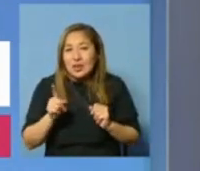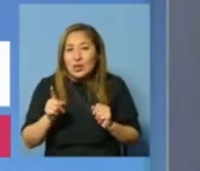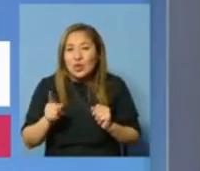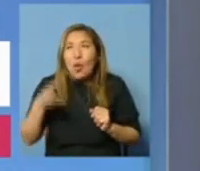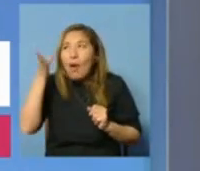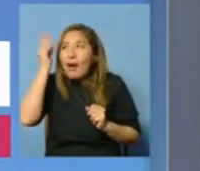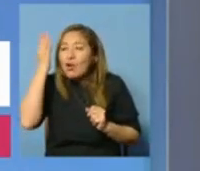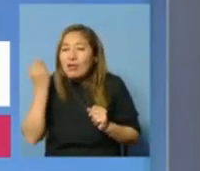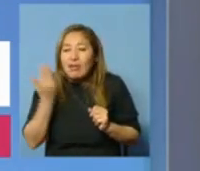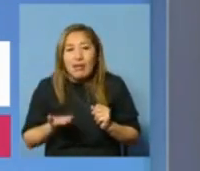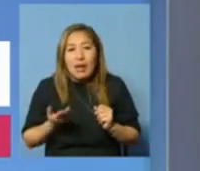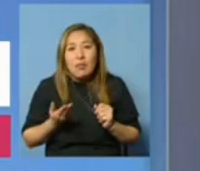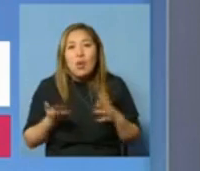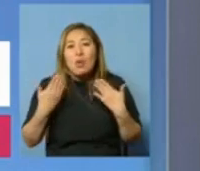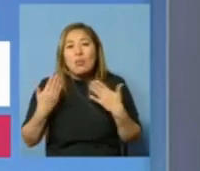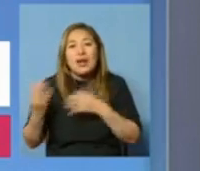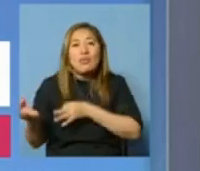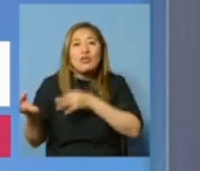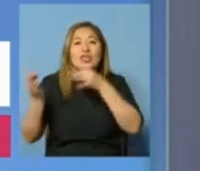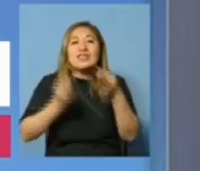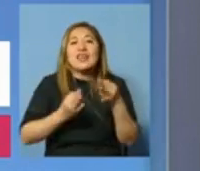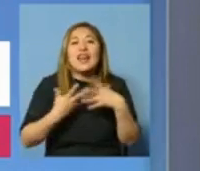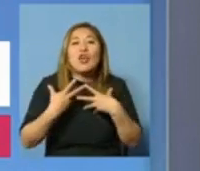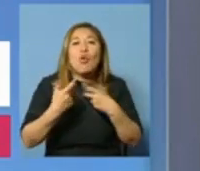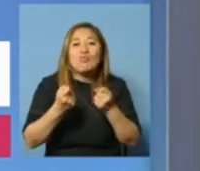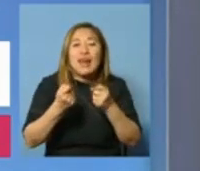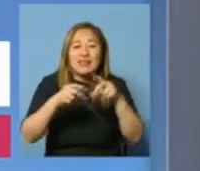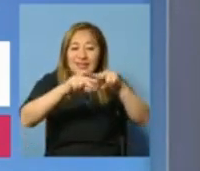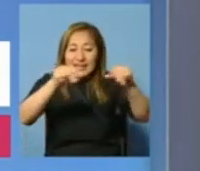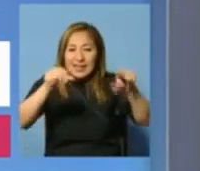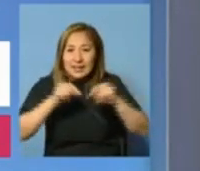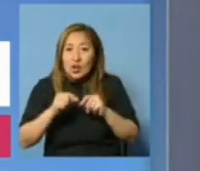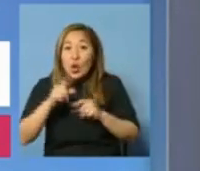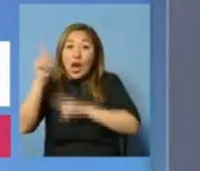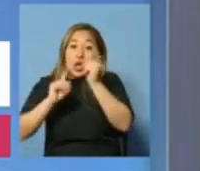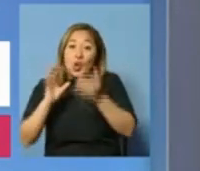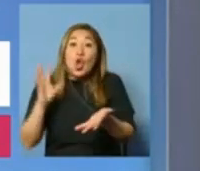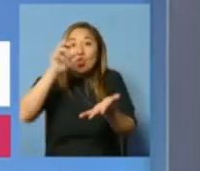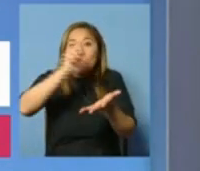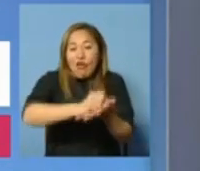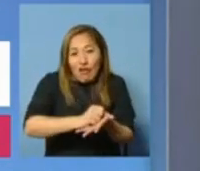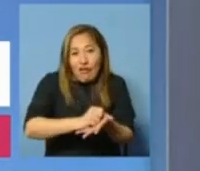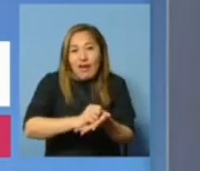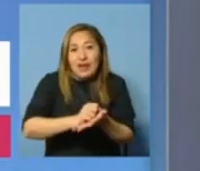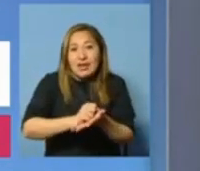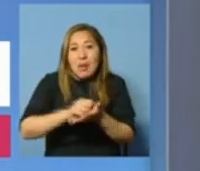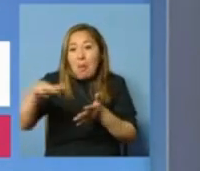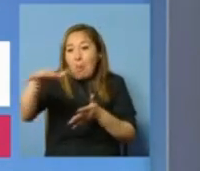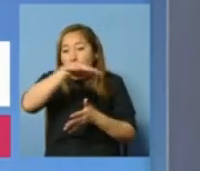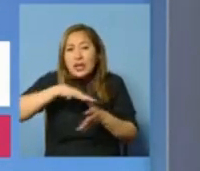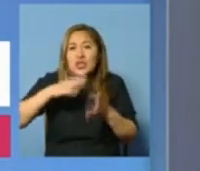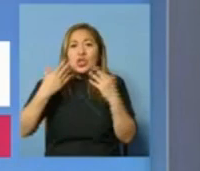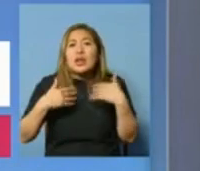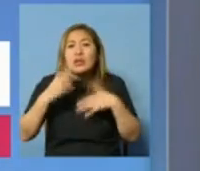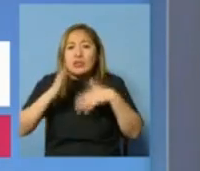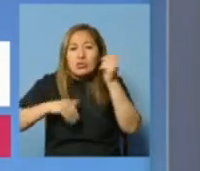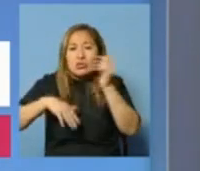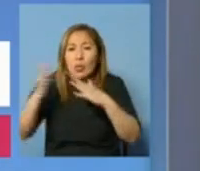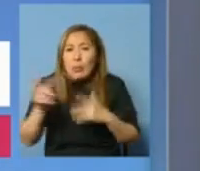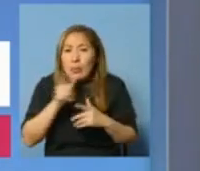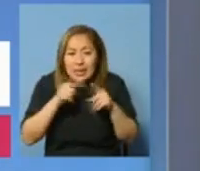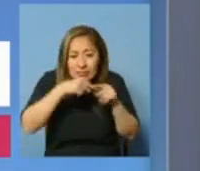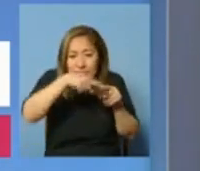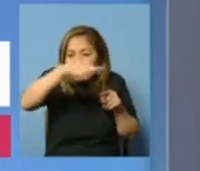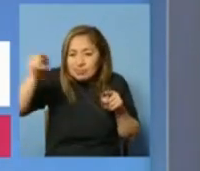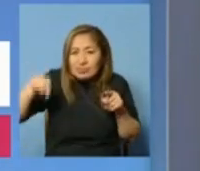nos acordamos lo que era para poder llegar a un lote fiscal, eran aquellos que usurpaban barrios que terminaban constituidos en un